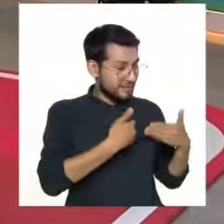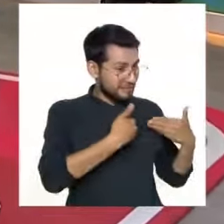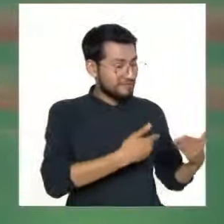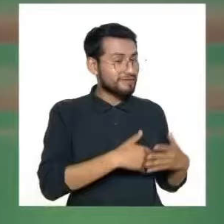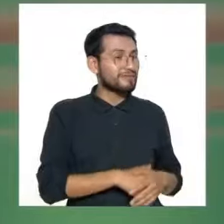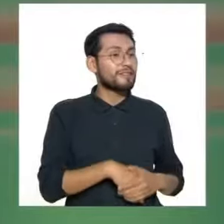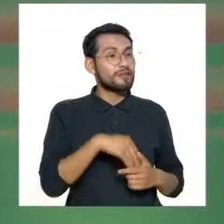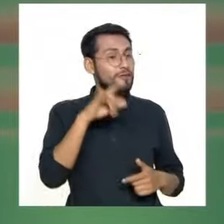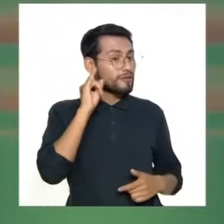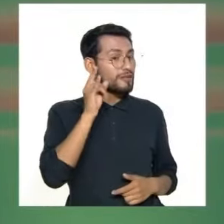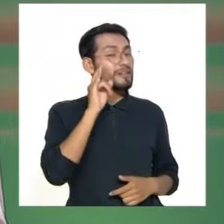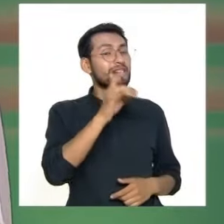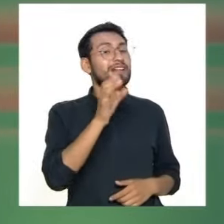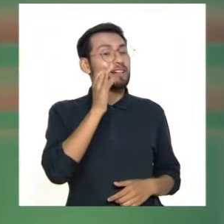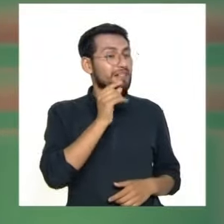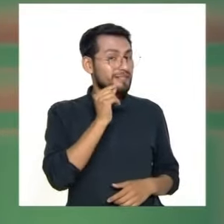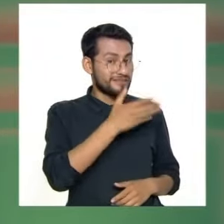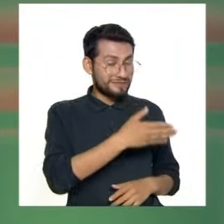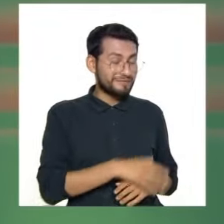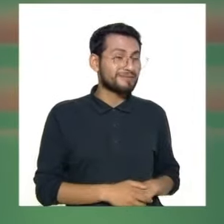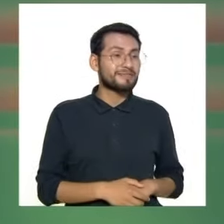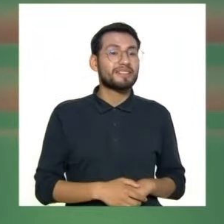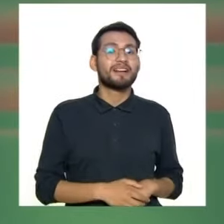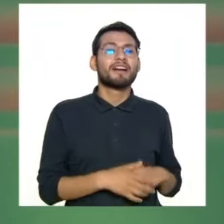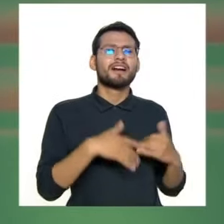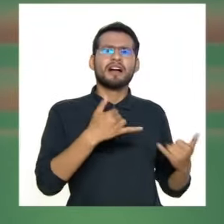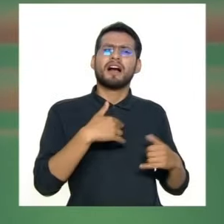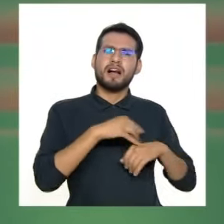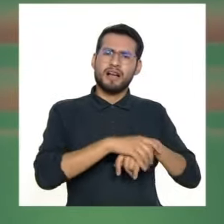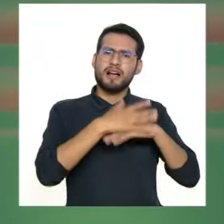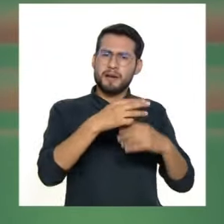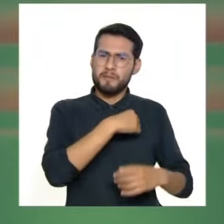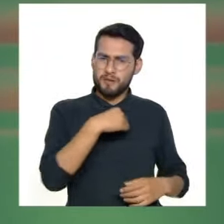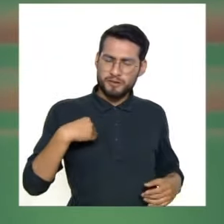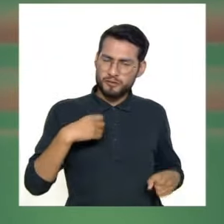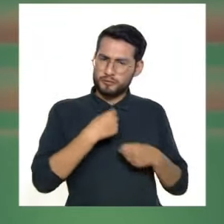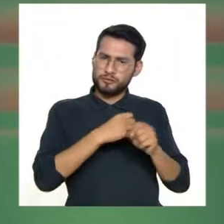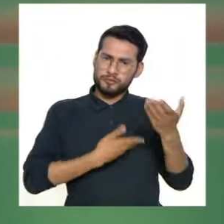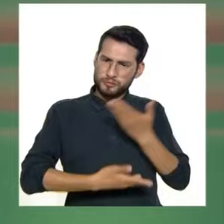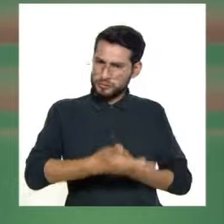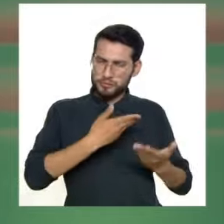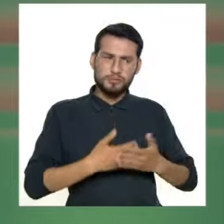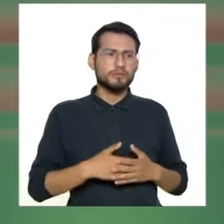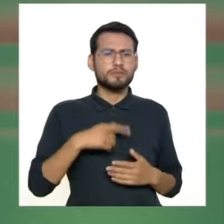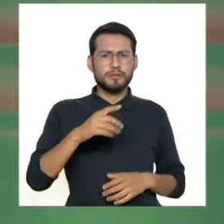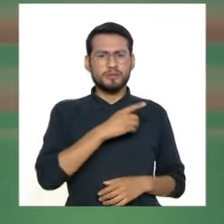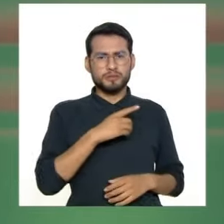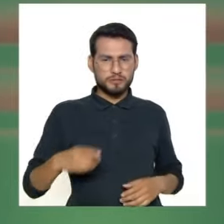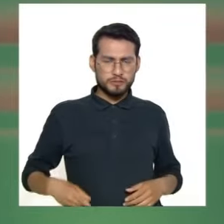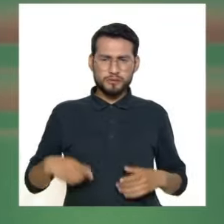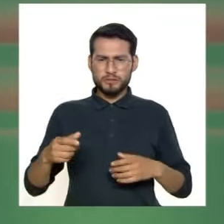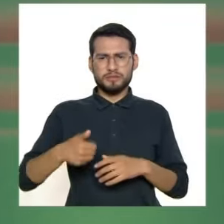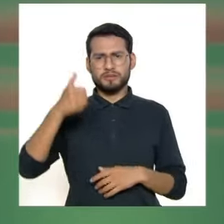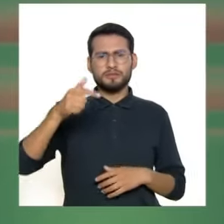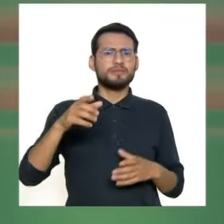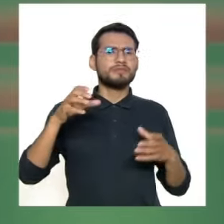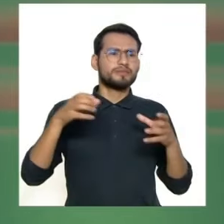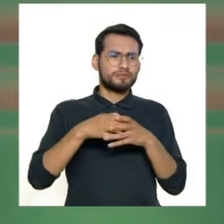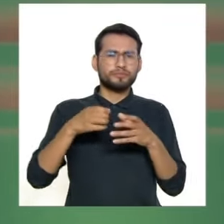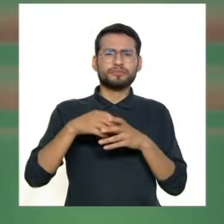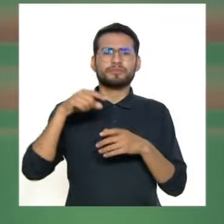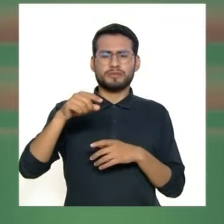Úrsula Christopher y también traigo el saludo de la ministra de producción y del director ejecutivo del Instituto